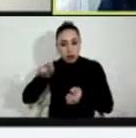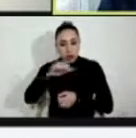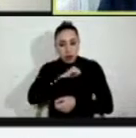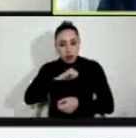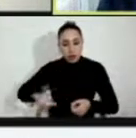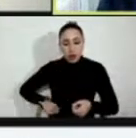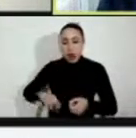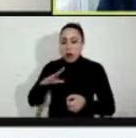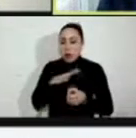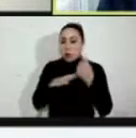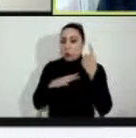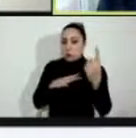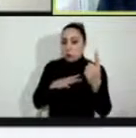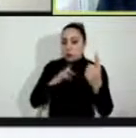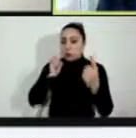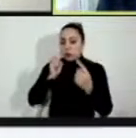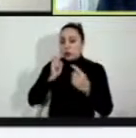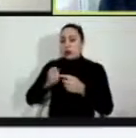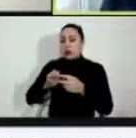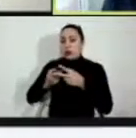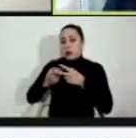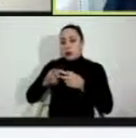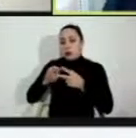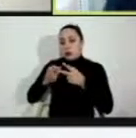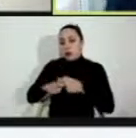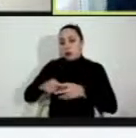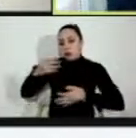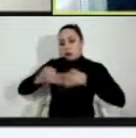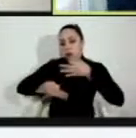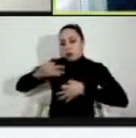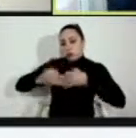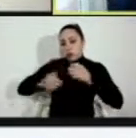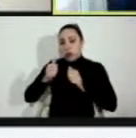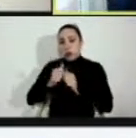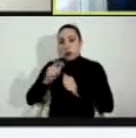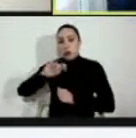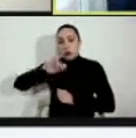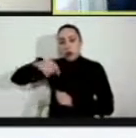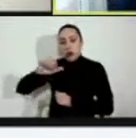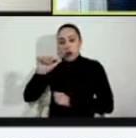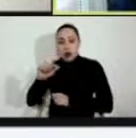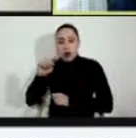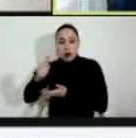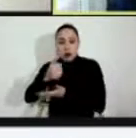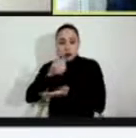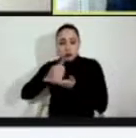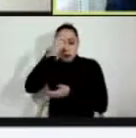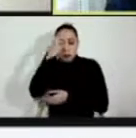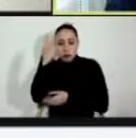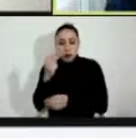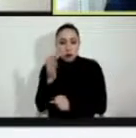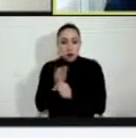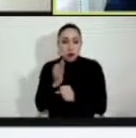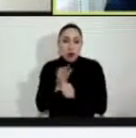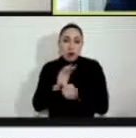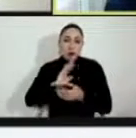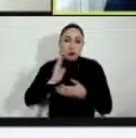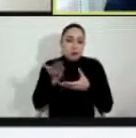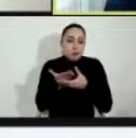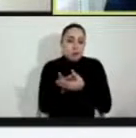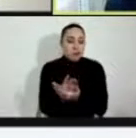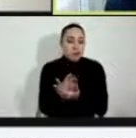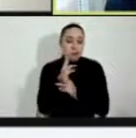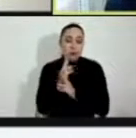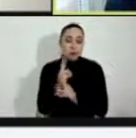promovió un juicio ante el Tribunal de Justicia Administrativa de la Ciudad de México, cuyo estatus se encuentra pendiente de resolverse. Sin embargo,